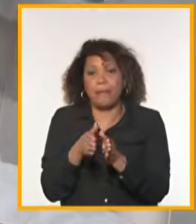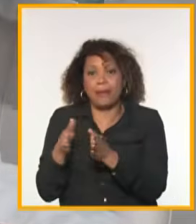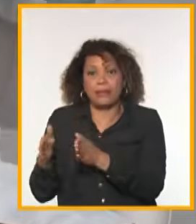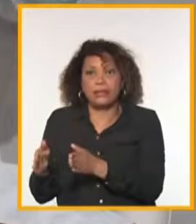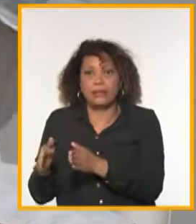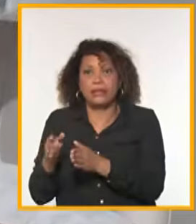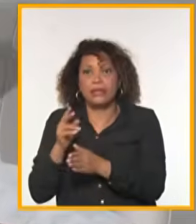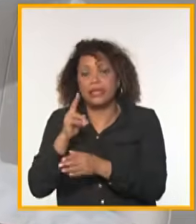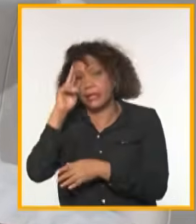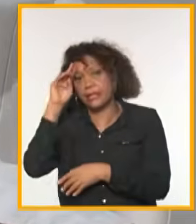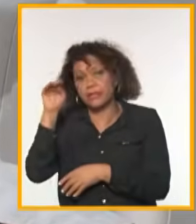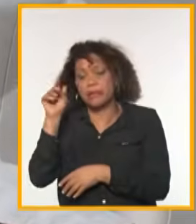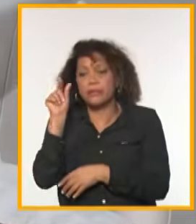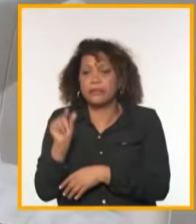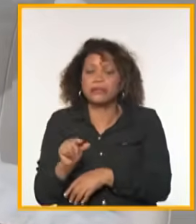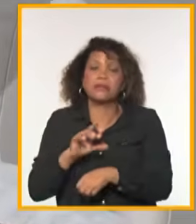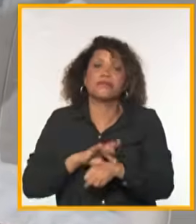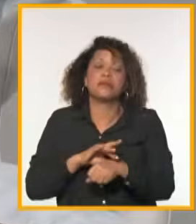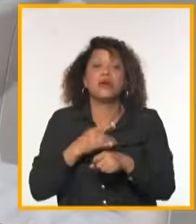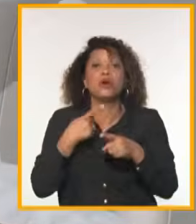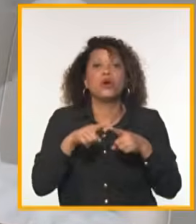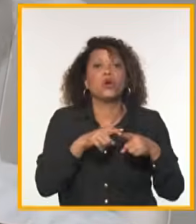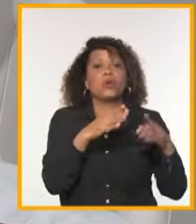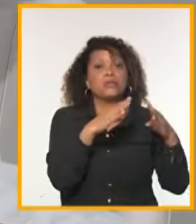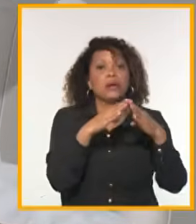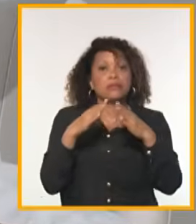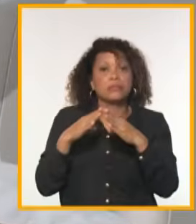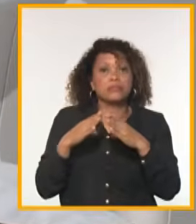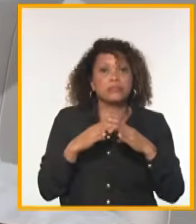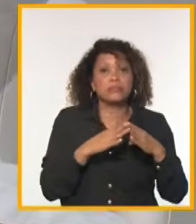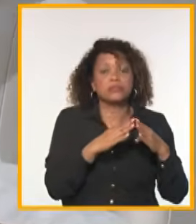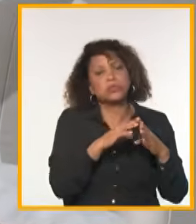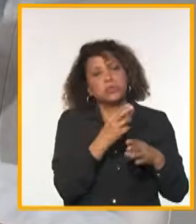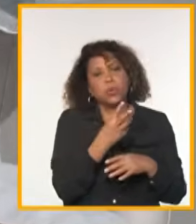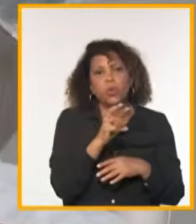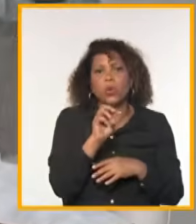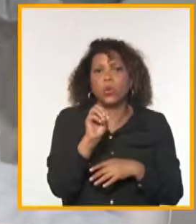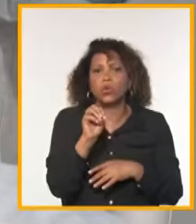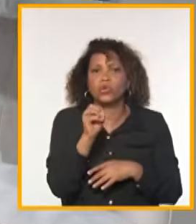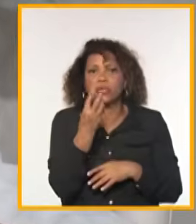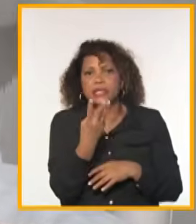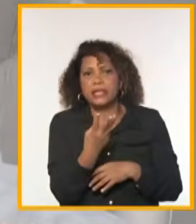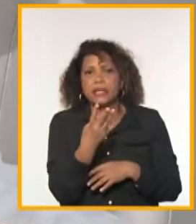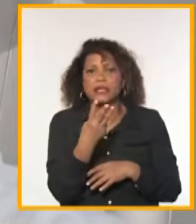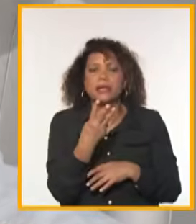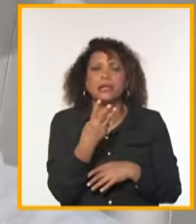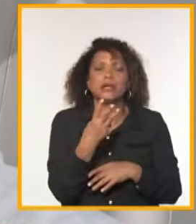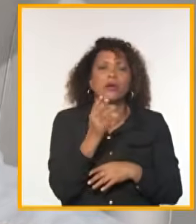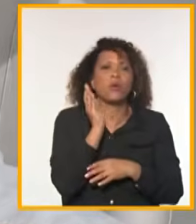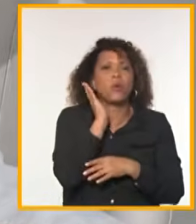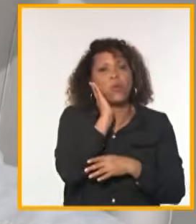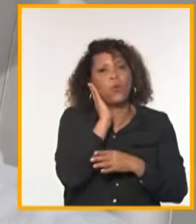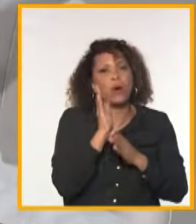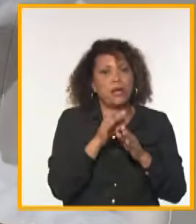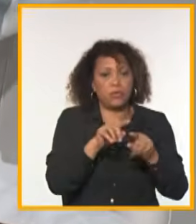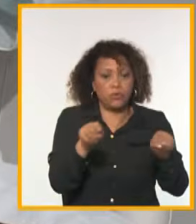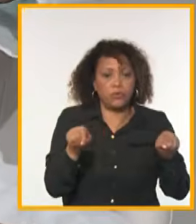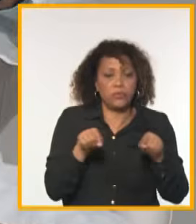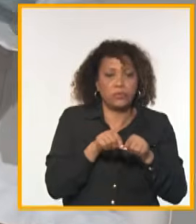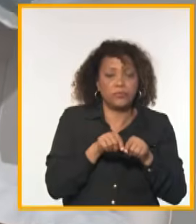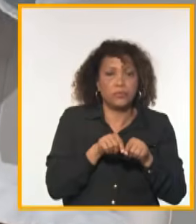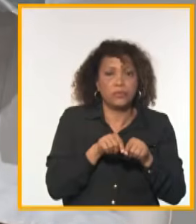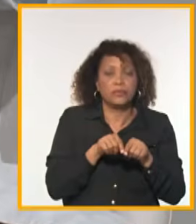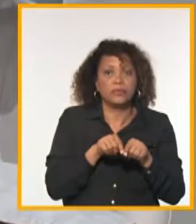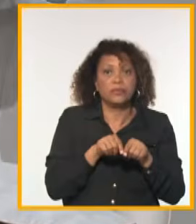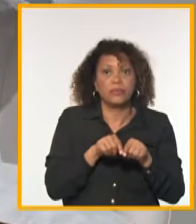más pacientes, porque en las otras casitas teníamos 2 o 3 cuartos nada más. Y estábamos en aquellos tiempos, era sobre todo